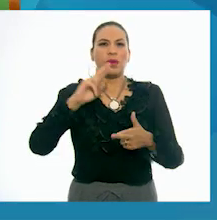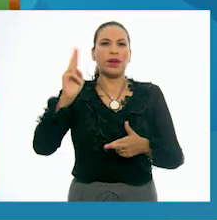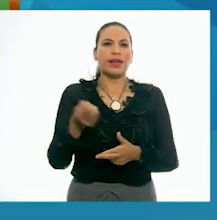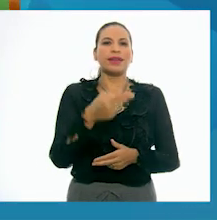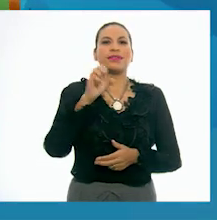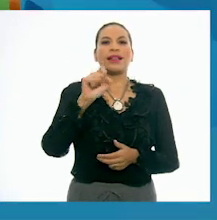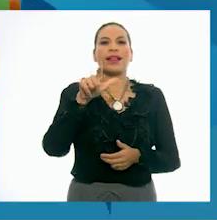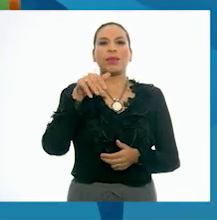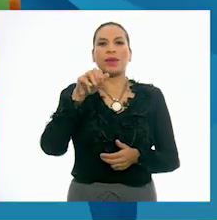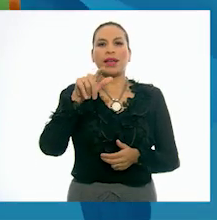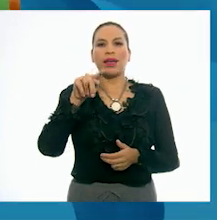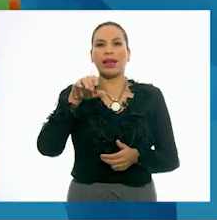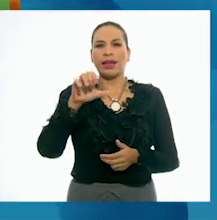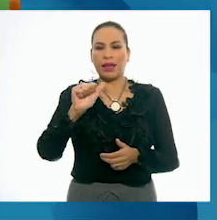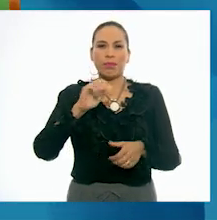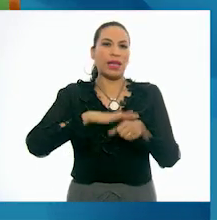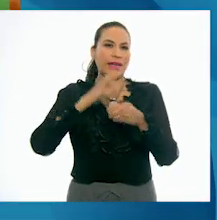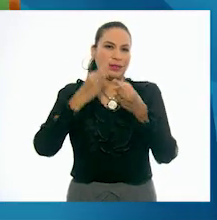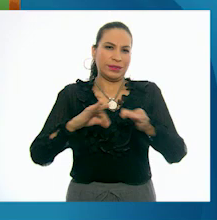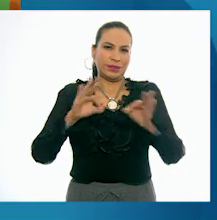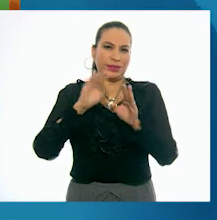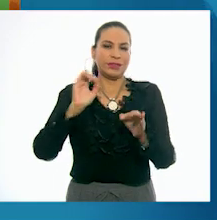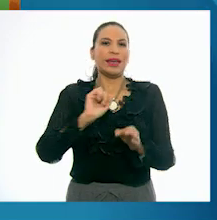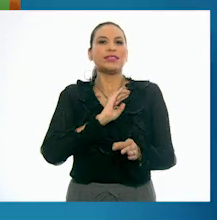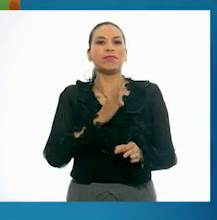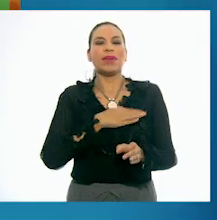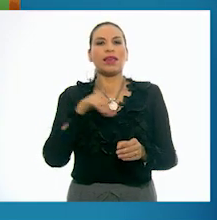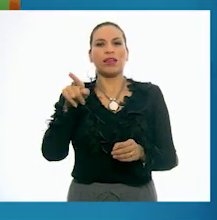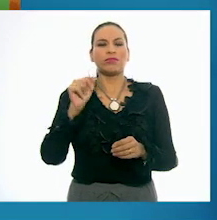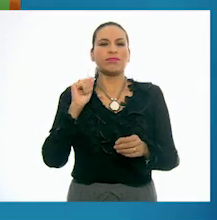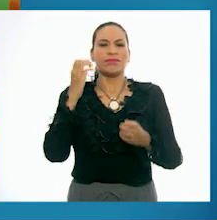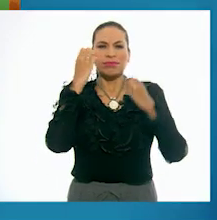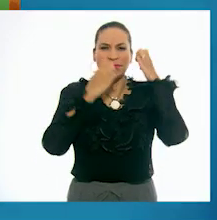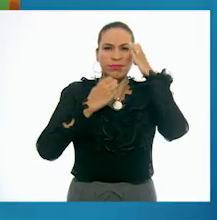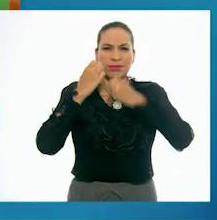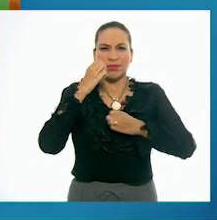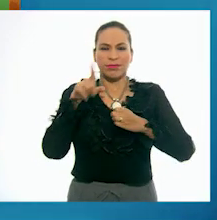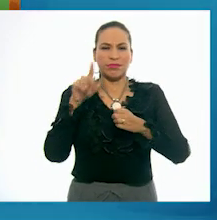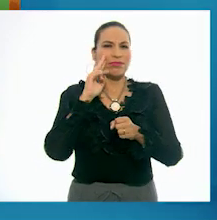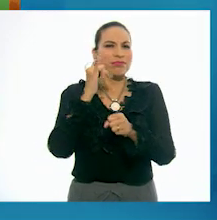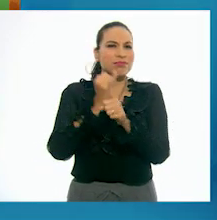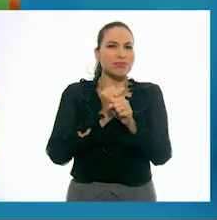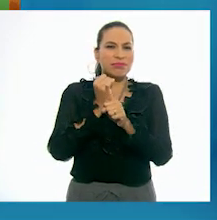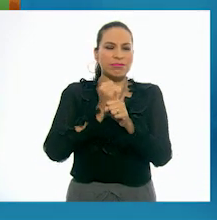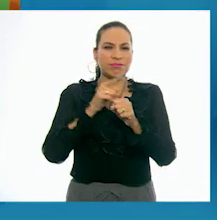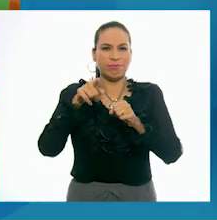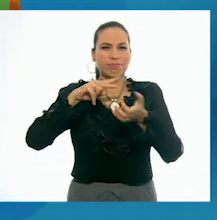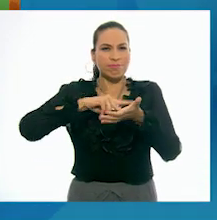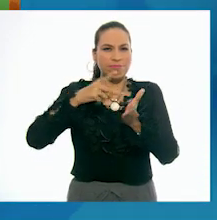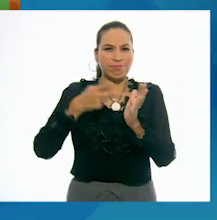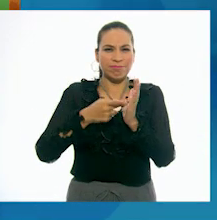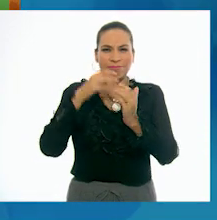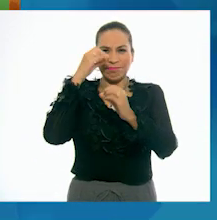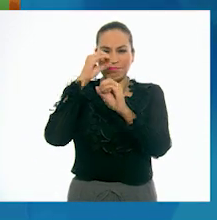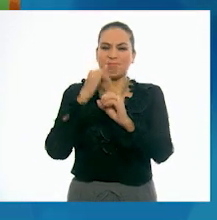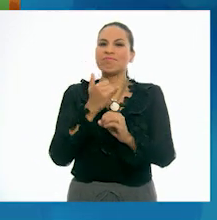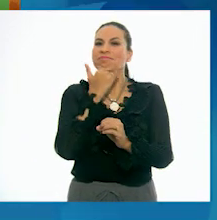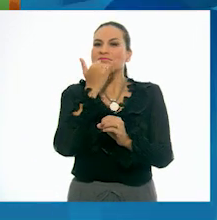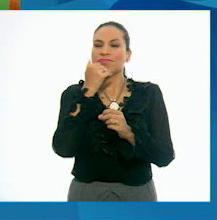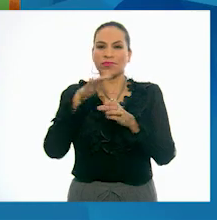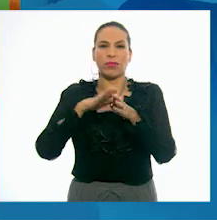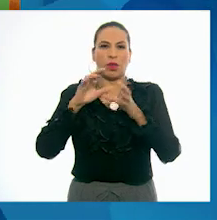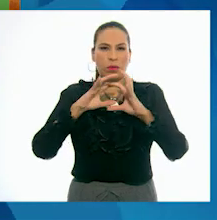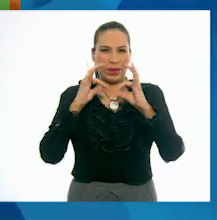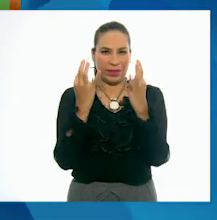la más importante de España. Los catedráticos observaron que sus cálculos estaban equivocados, pues la circunferencia